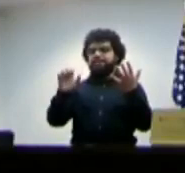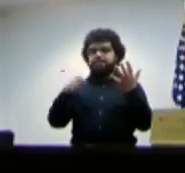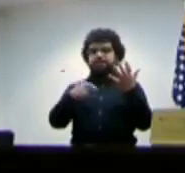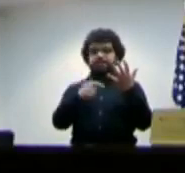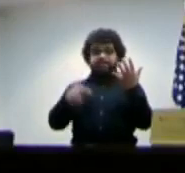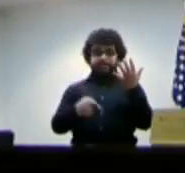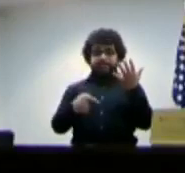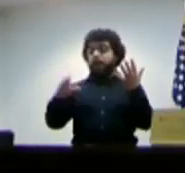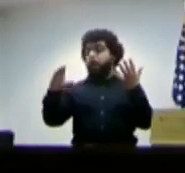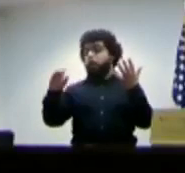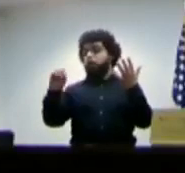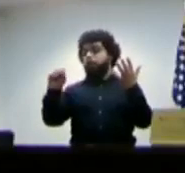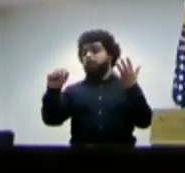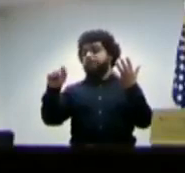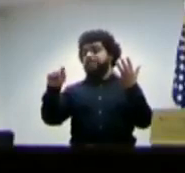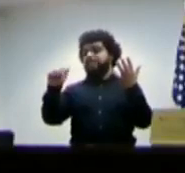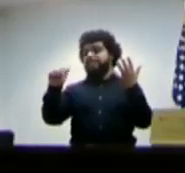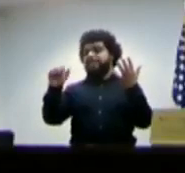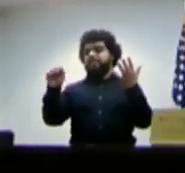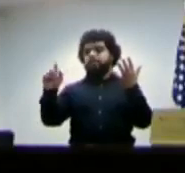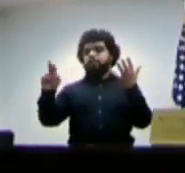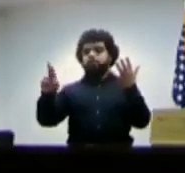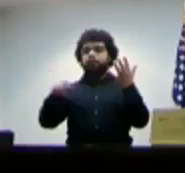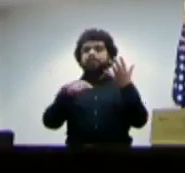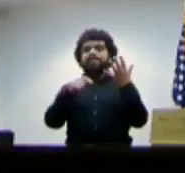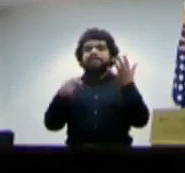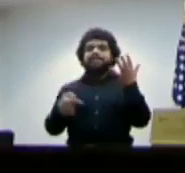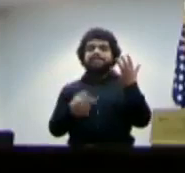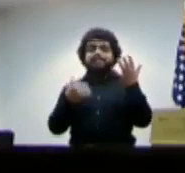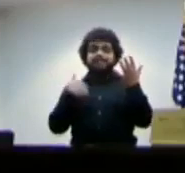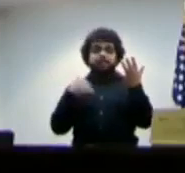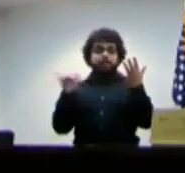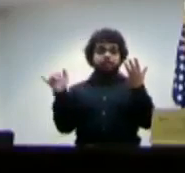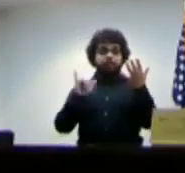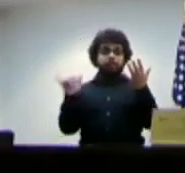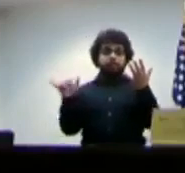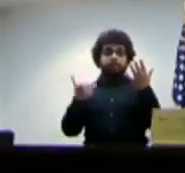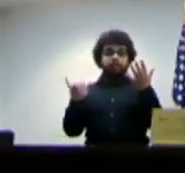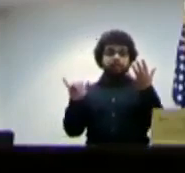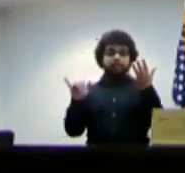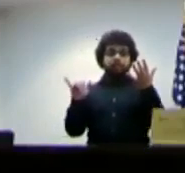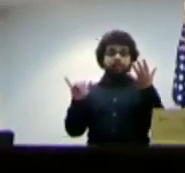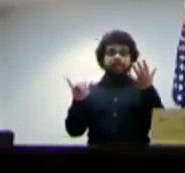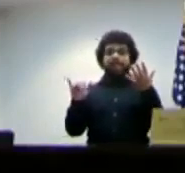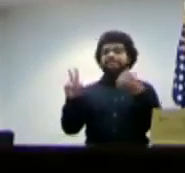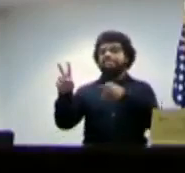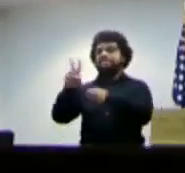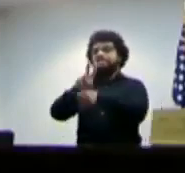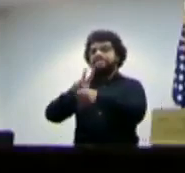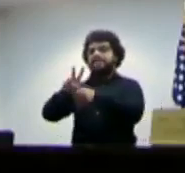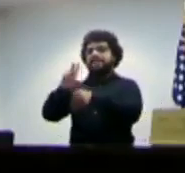Costa Azul y tenemos unos motores de emergencia también en Vieques y Culebra.